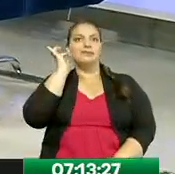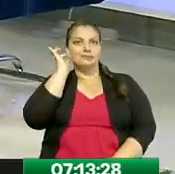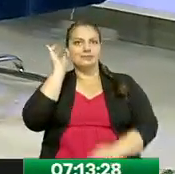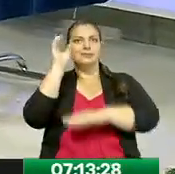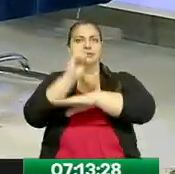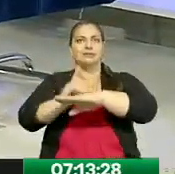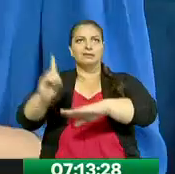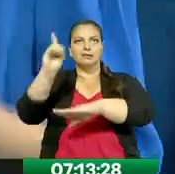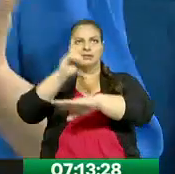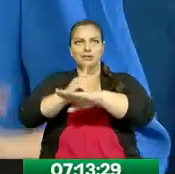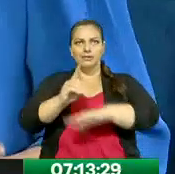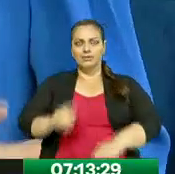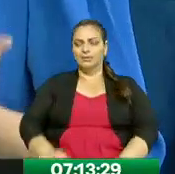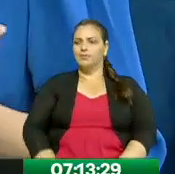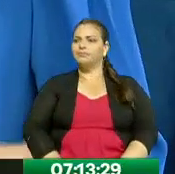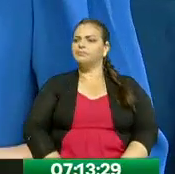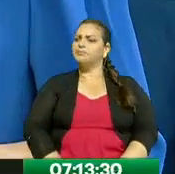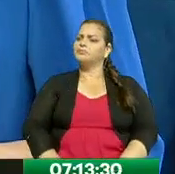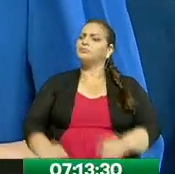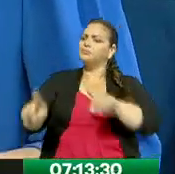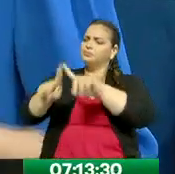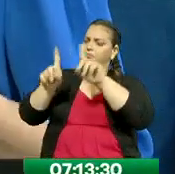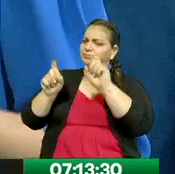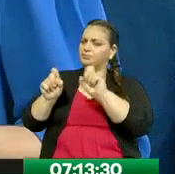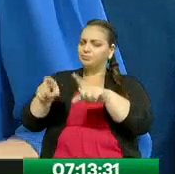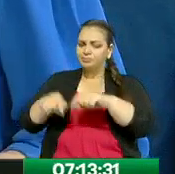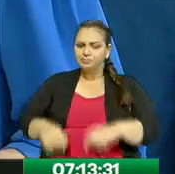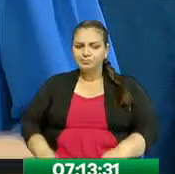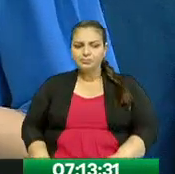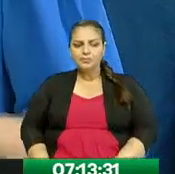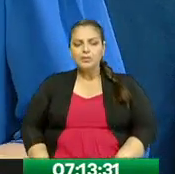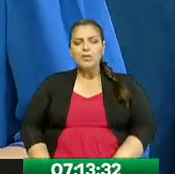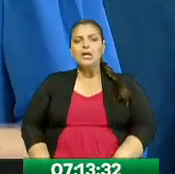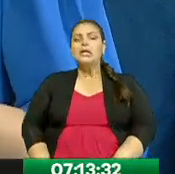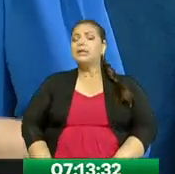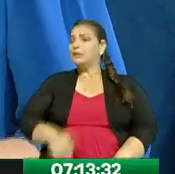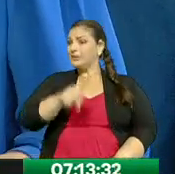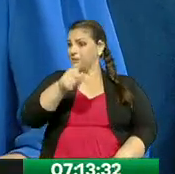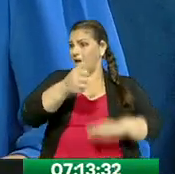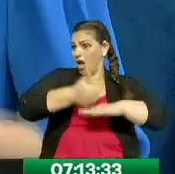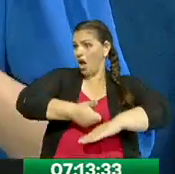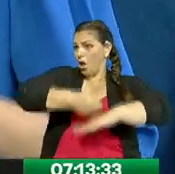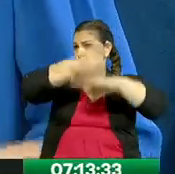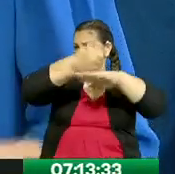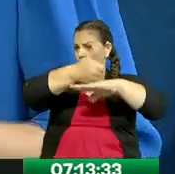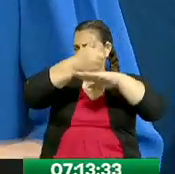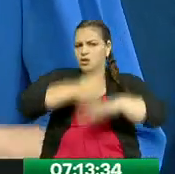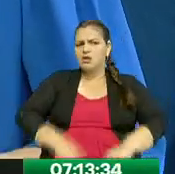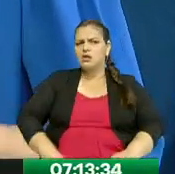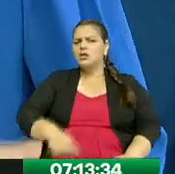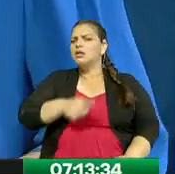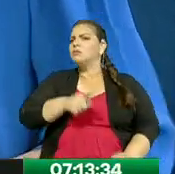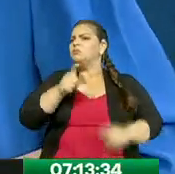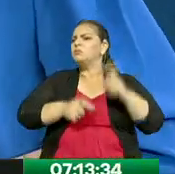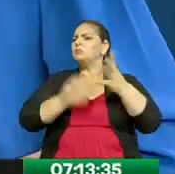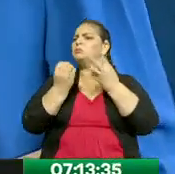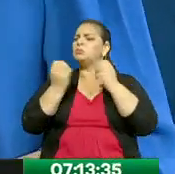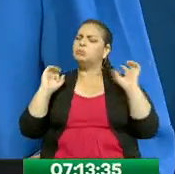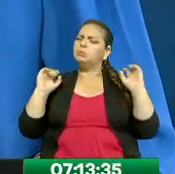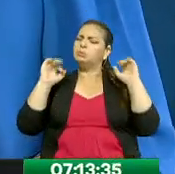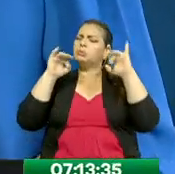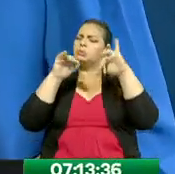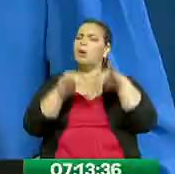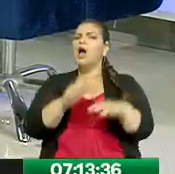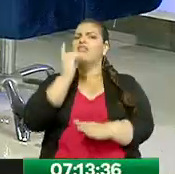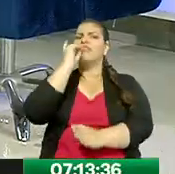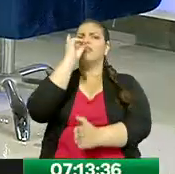que acabo de citar, ¿nos acercan o no a la realidad de niños y adolescentes abusados sexualmente en el Ecuador? Bueno,